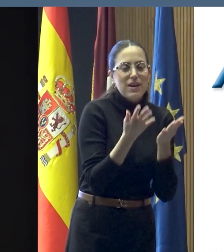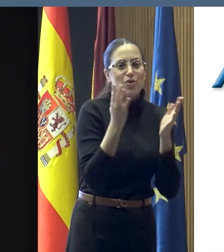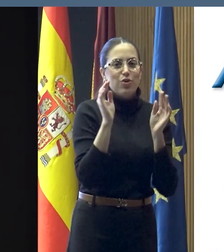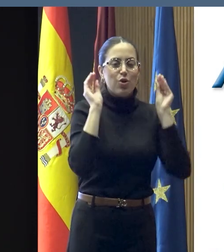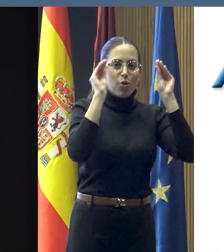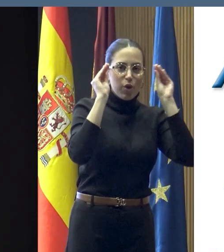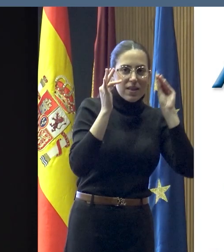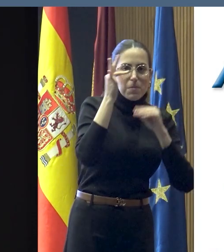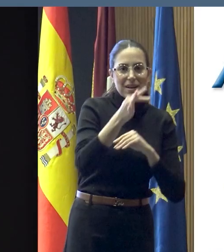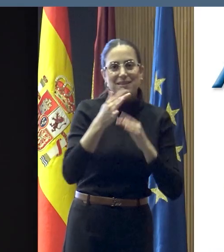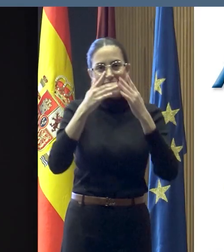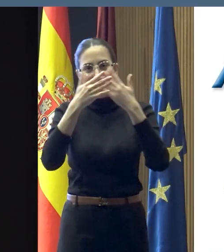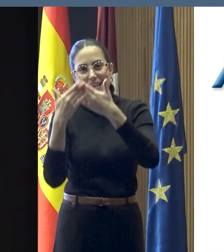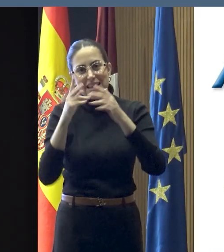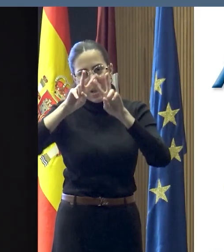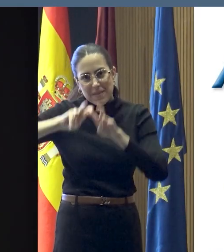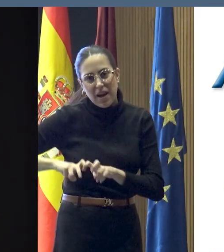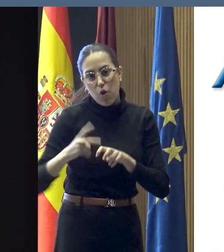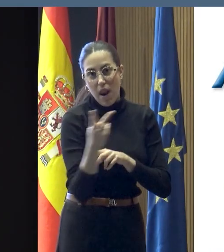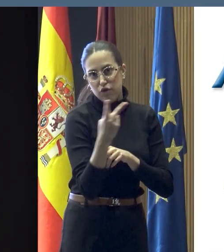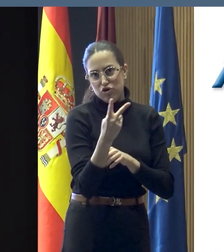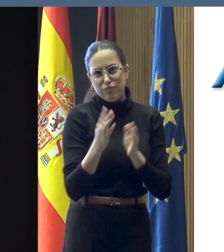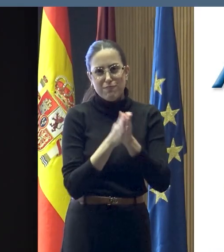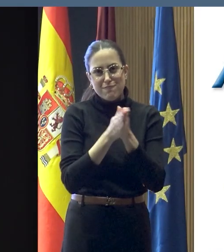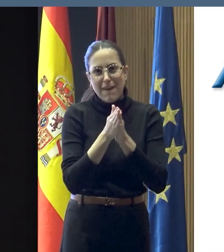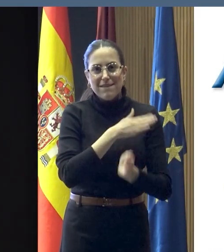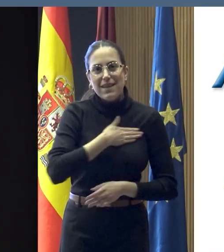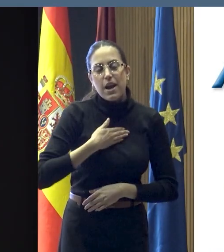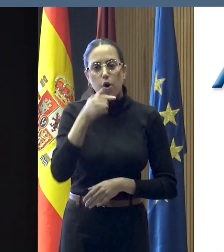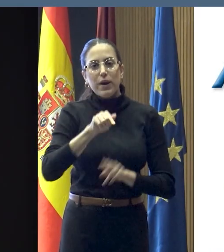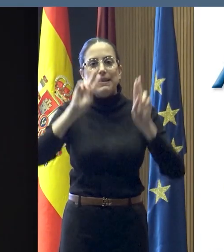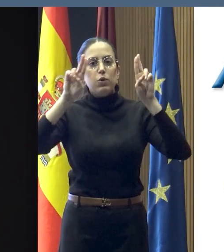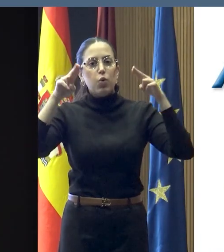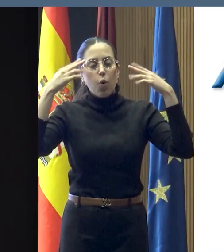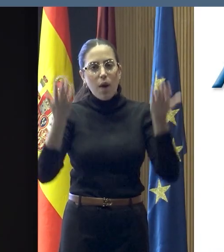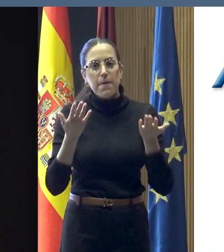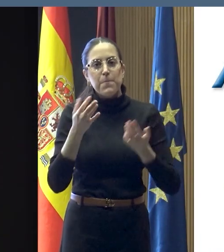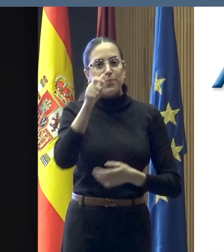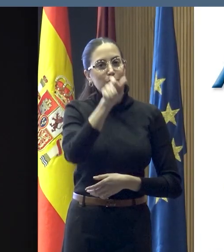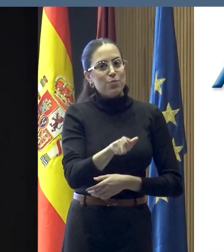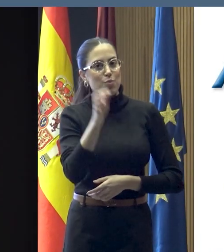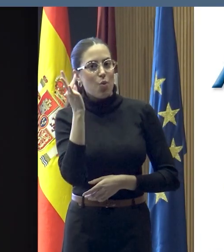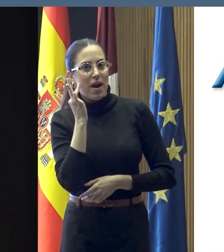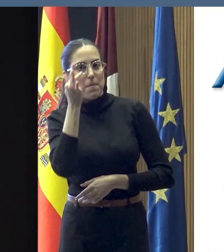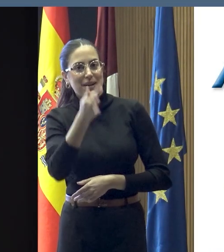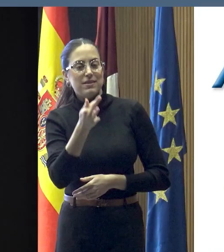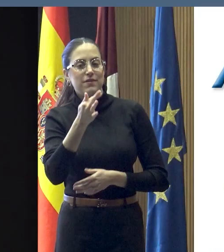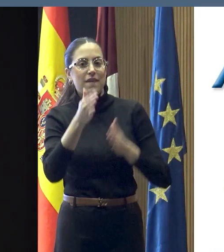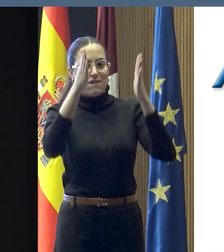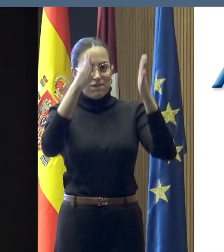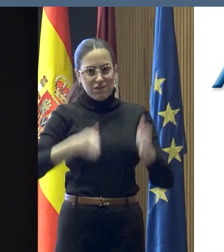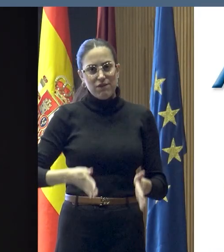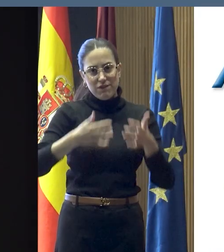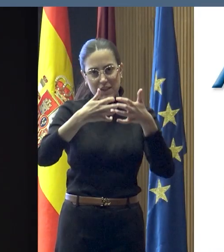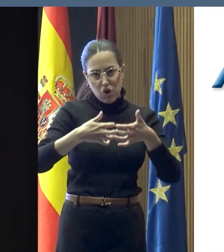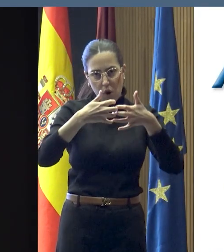la investigación. La conferencia que hoy nos ha preparado lleva por título La mujer y su fisiología. En ella abordará una